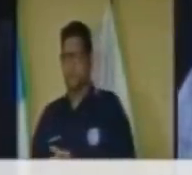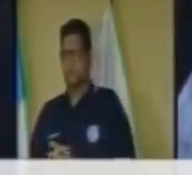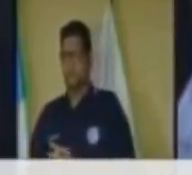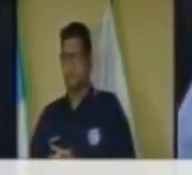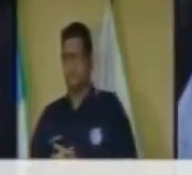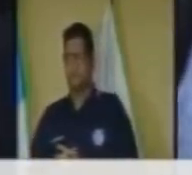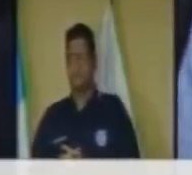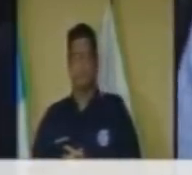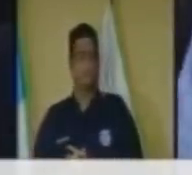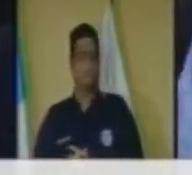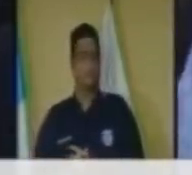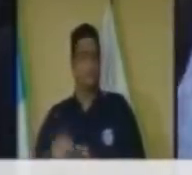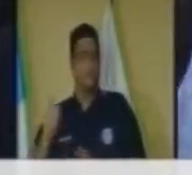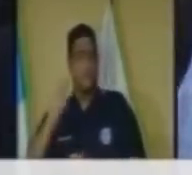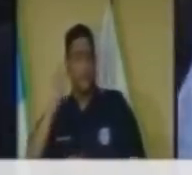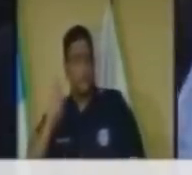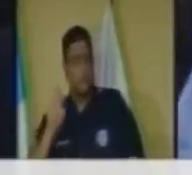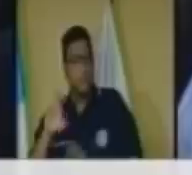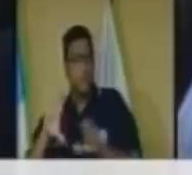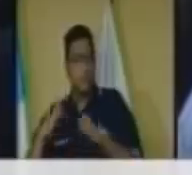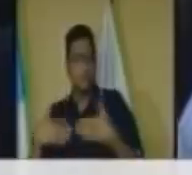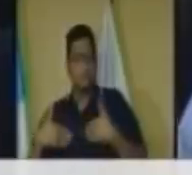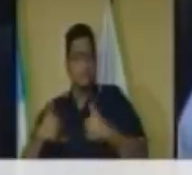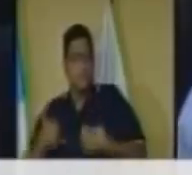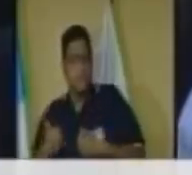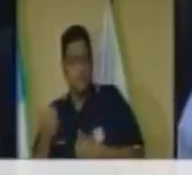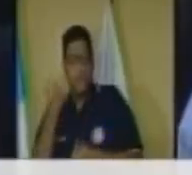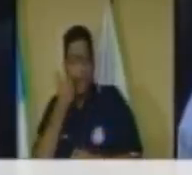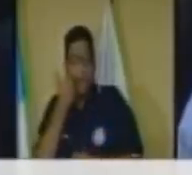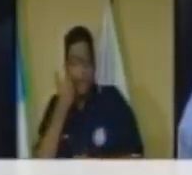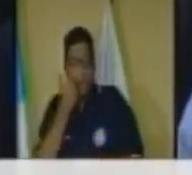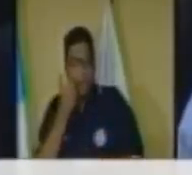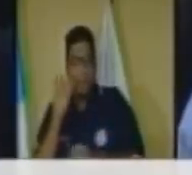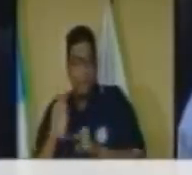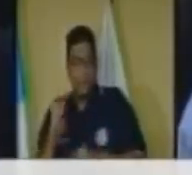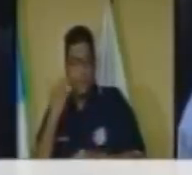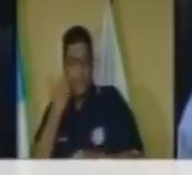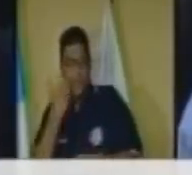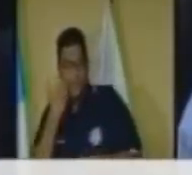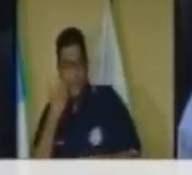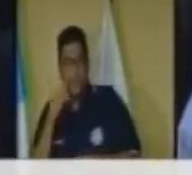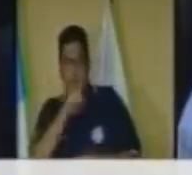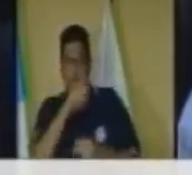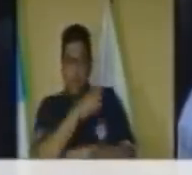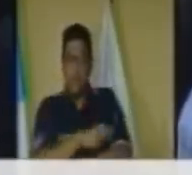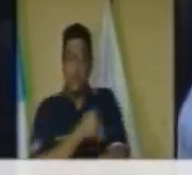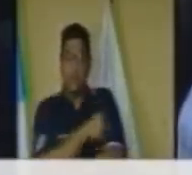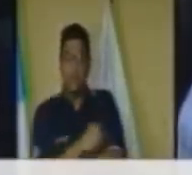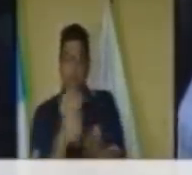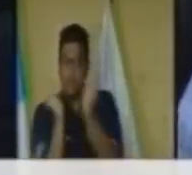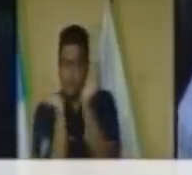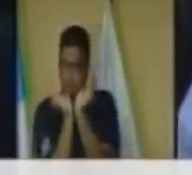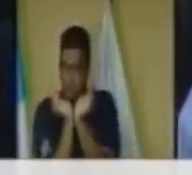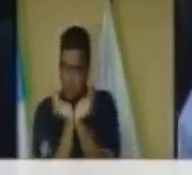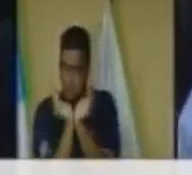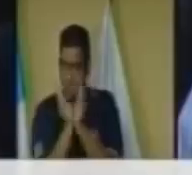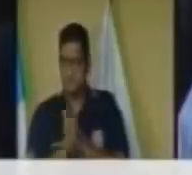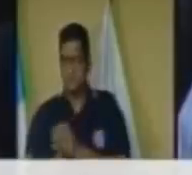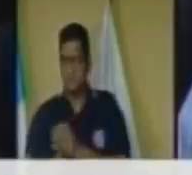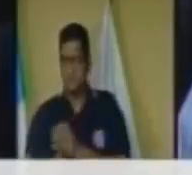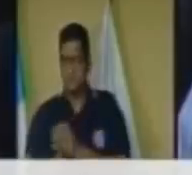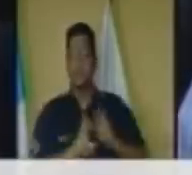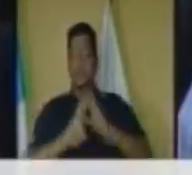de la salud del paciente que se encuentra en Villanueva? Vamos a responderle empezando por la última pregunta. El